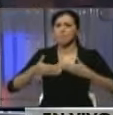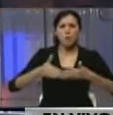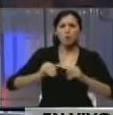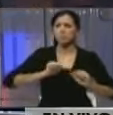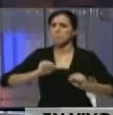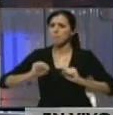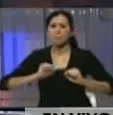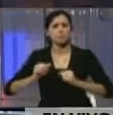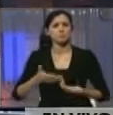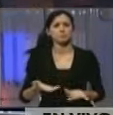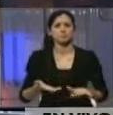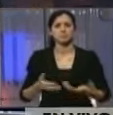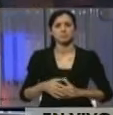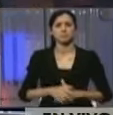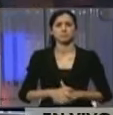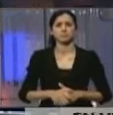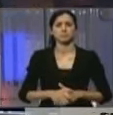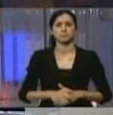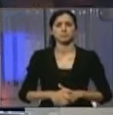activando,